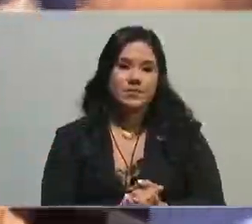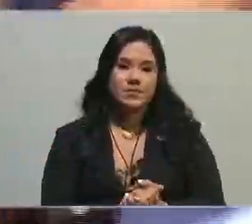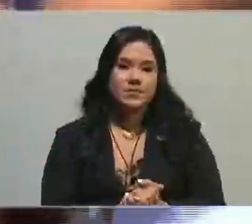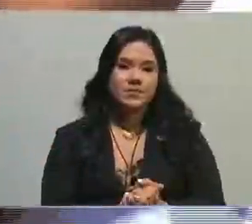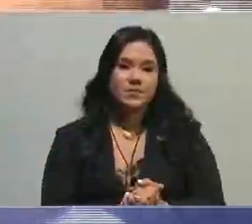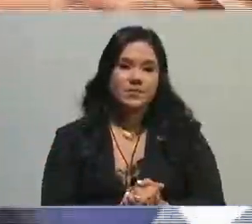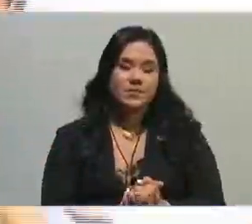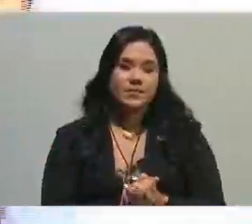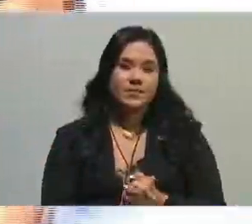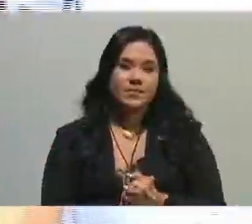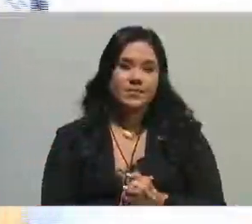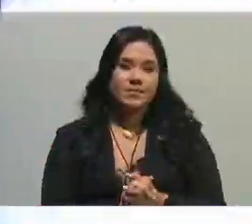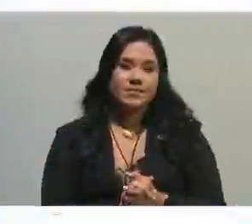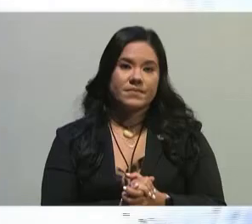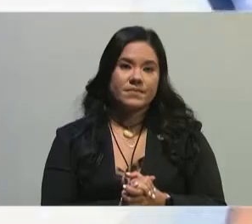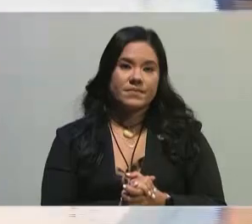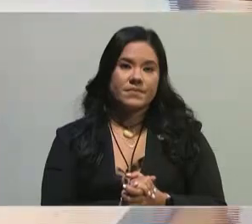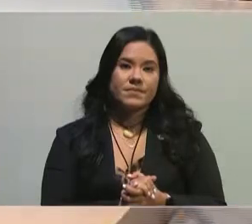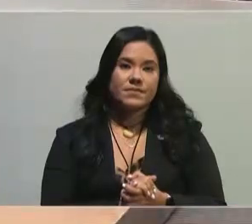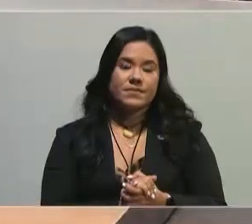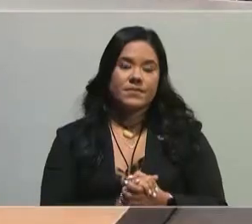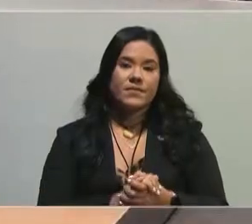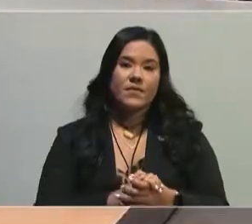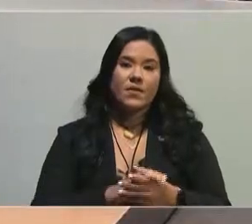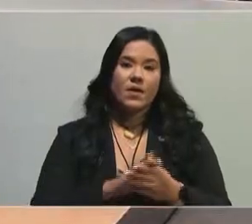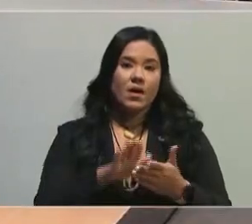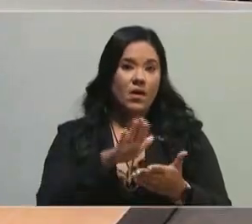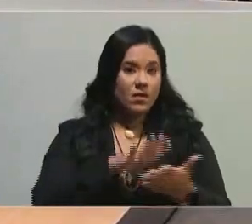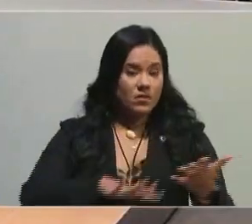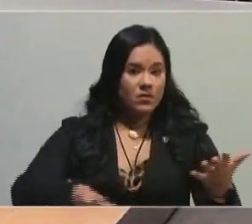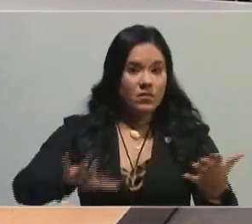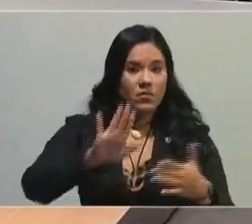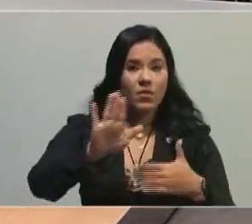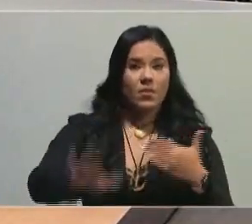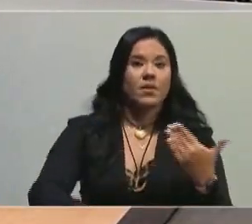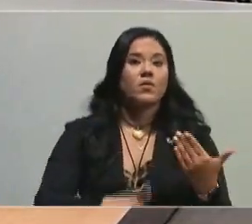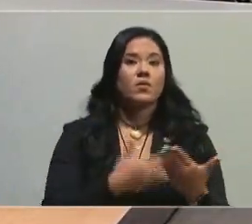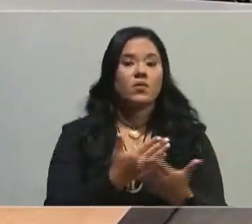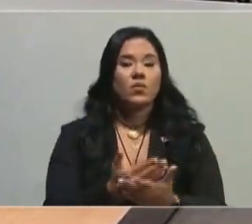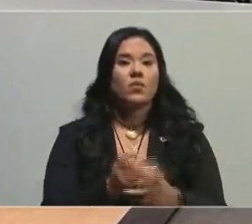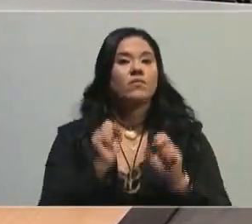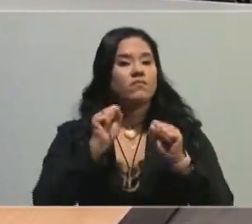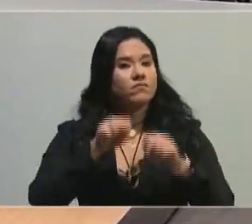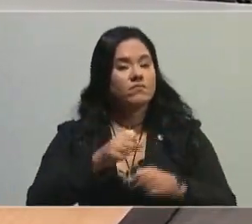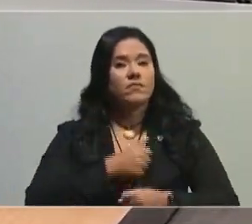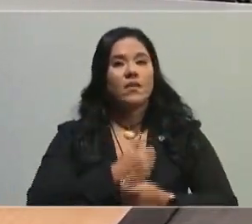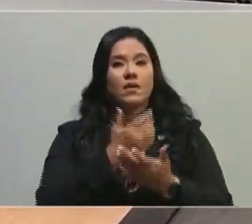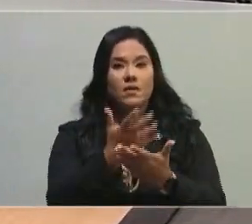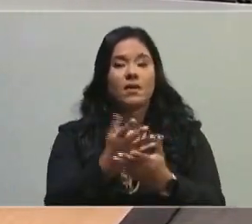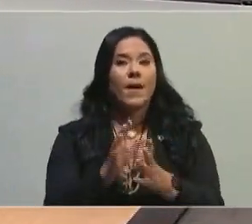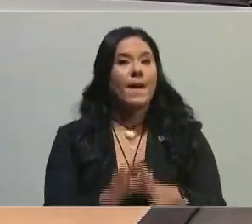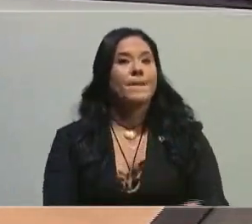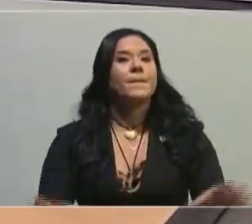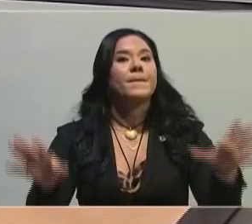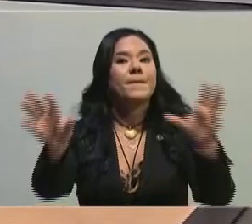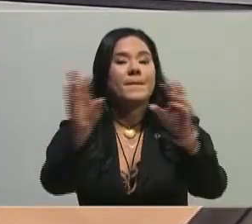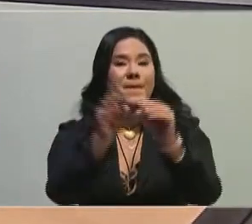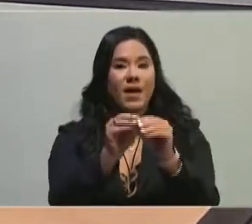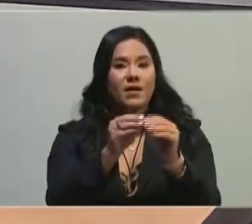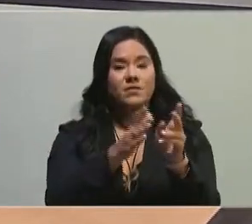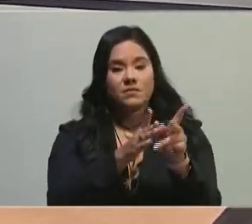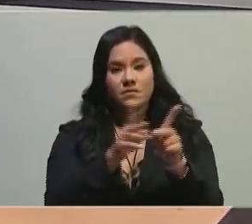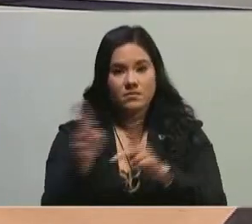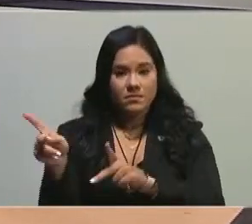excelente y sobre todo eh invertir mucho más en la parte de